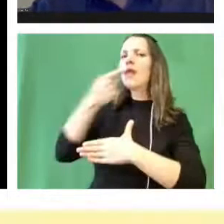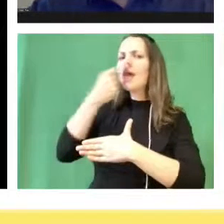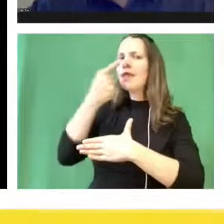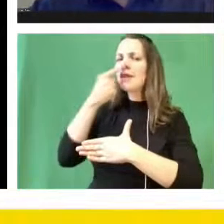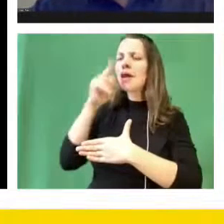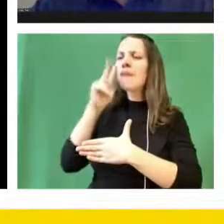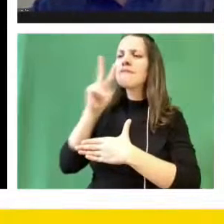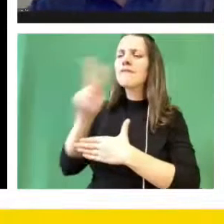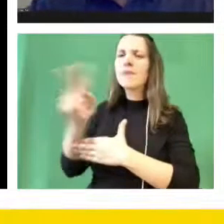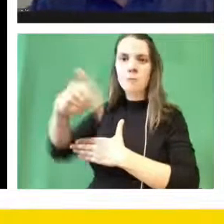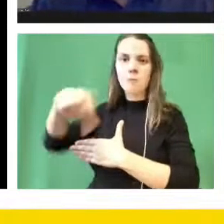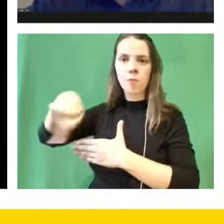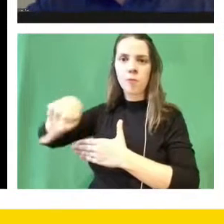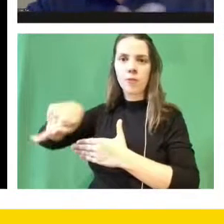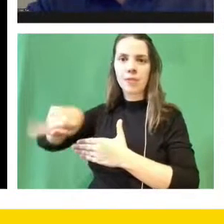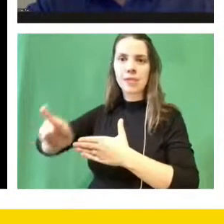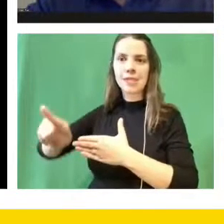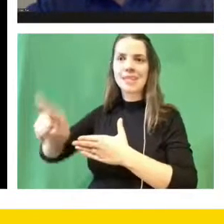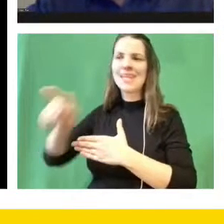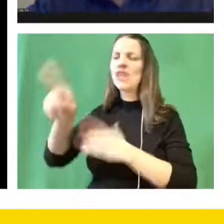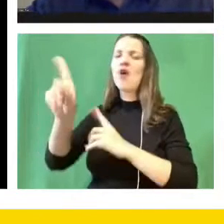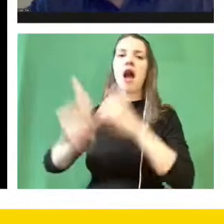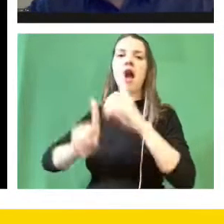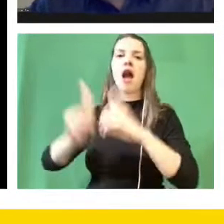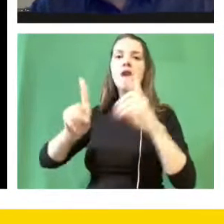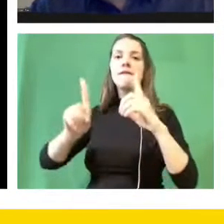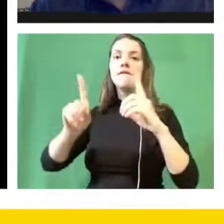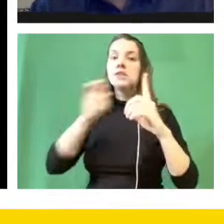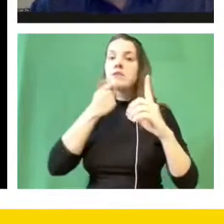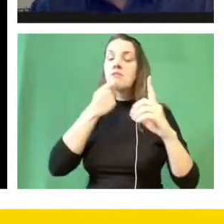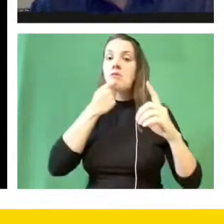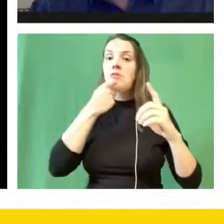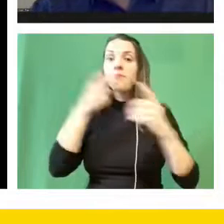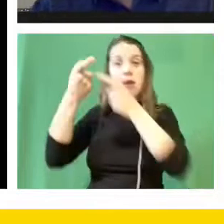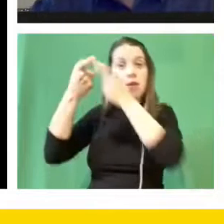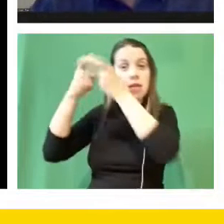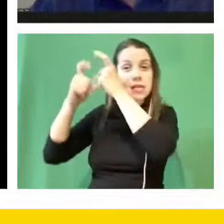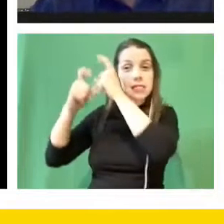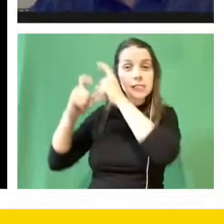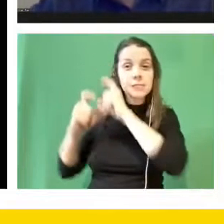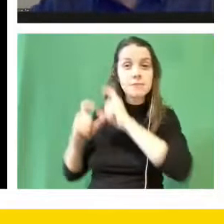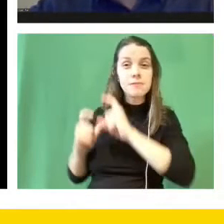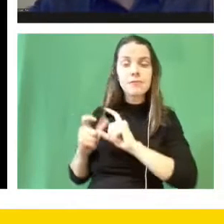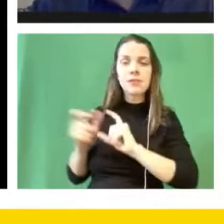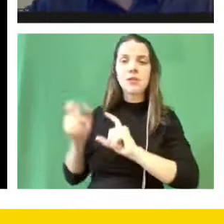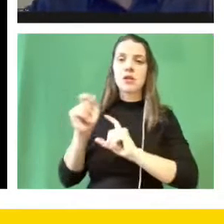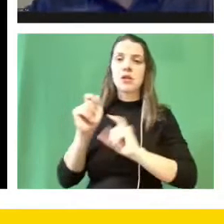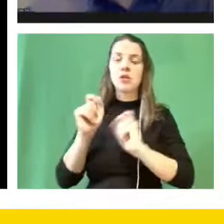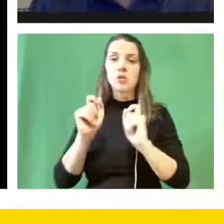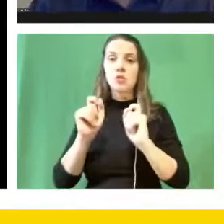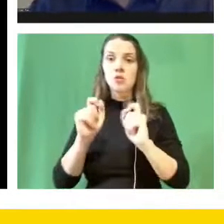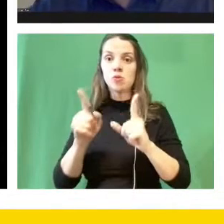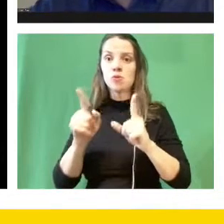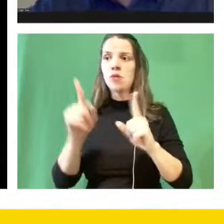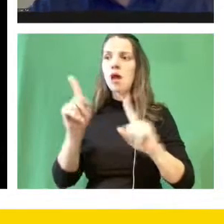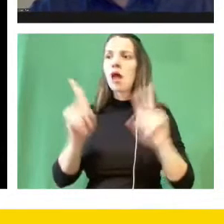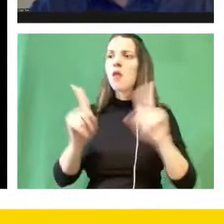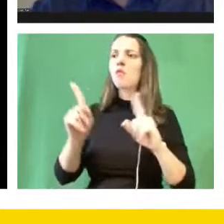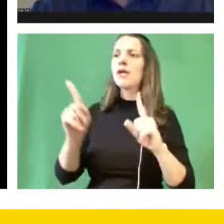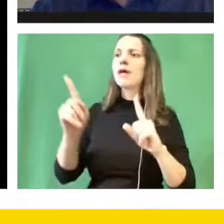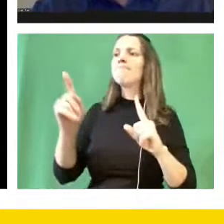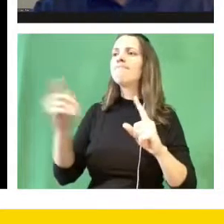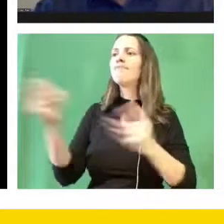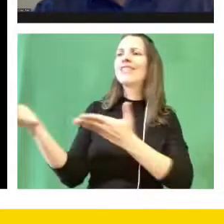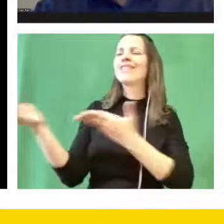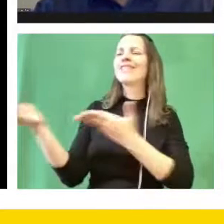generalmente se están quedando fuera. Entonces, las experiencias que se están compartiendo en foros como este conversatorio o seminario,